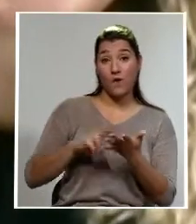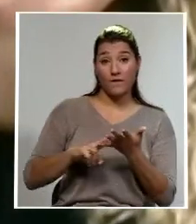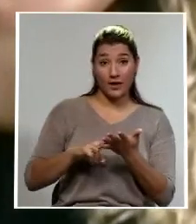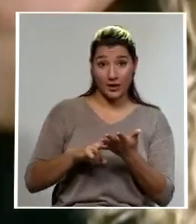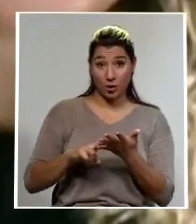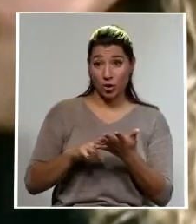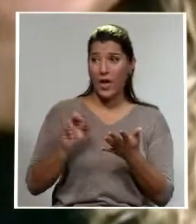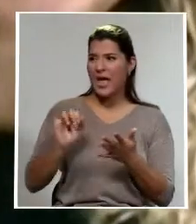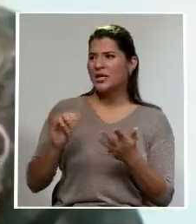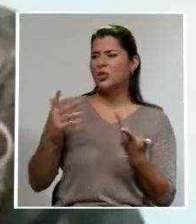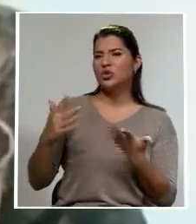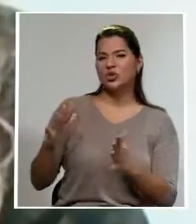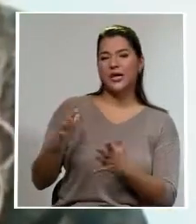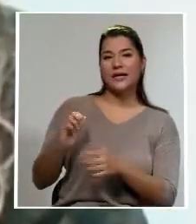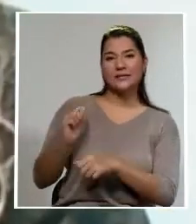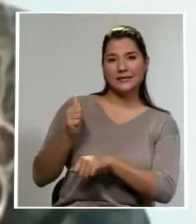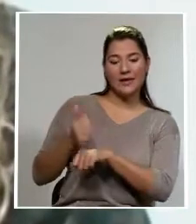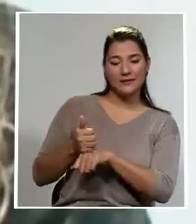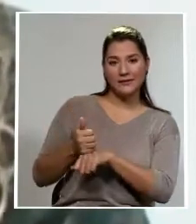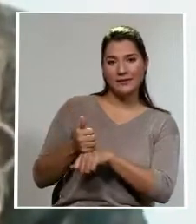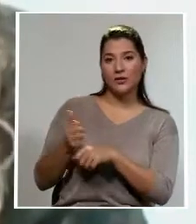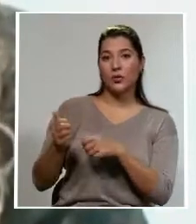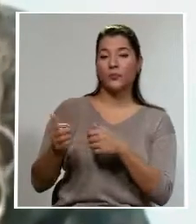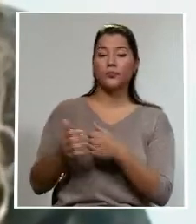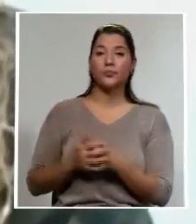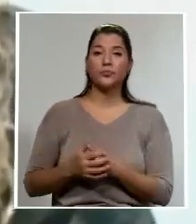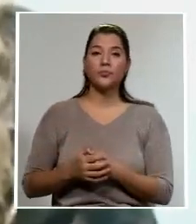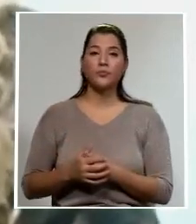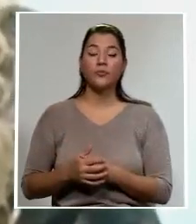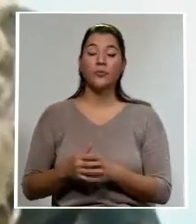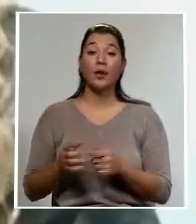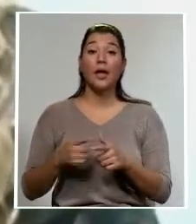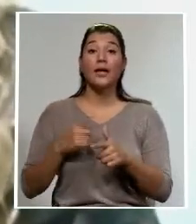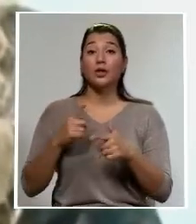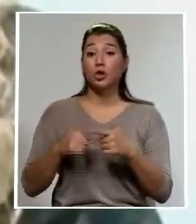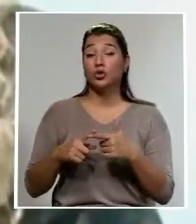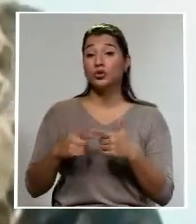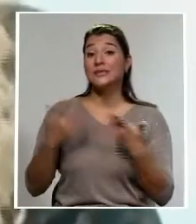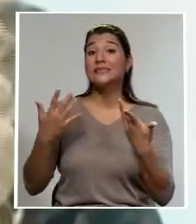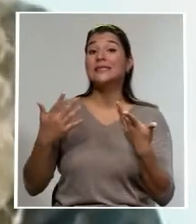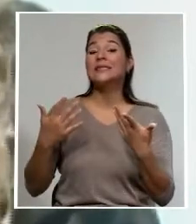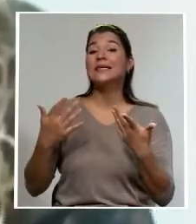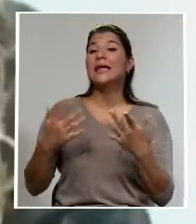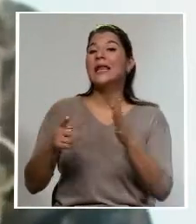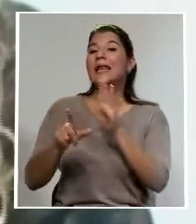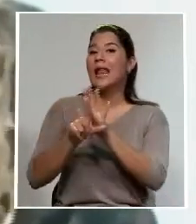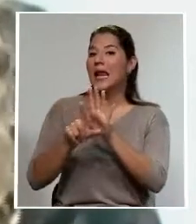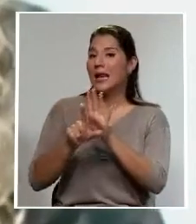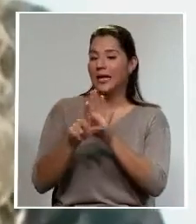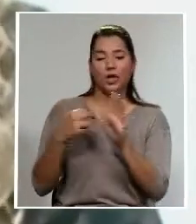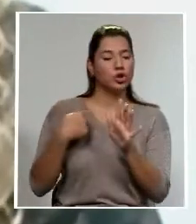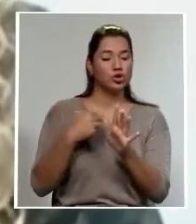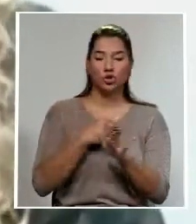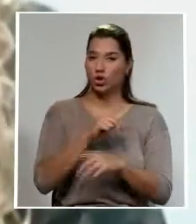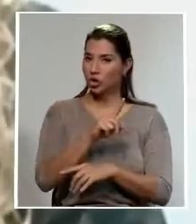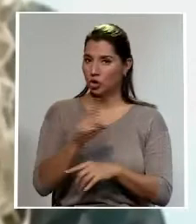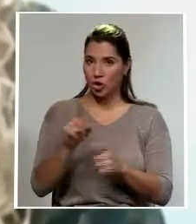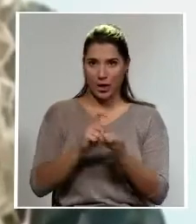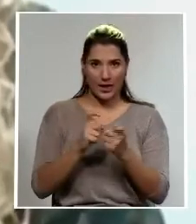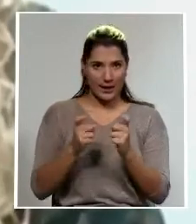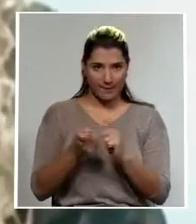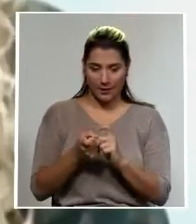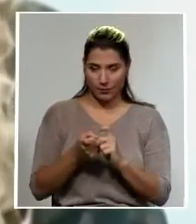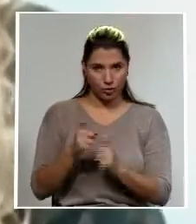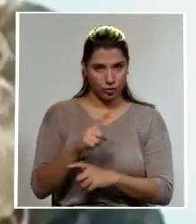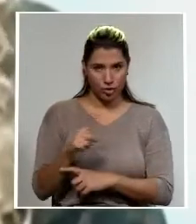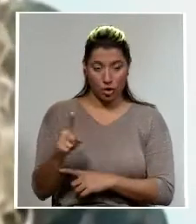está establecido, cualquiera que saque o tenga bonos en la bolsa, ¿verdad? Entonces ya la ley no la estamos tocando, lo que estamos buscando es